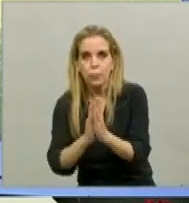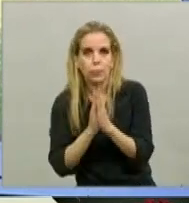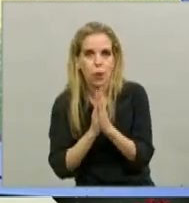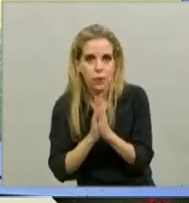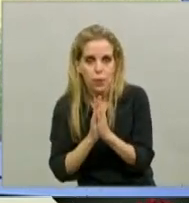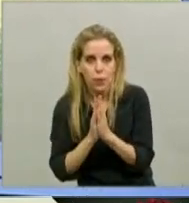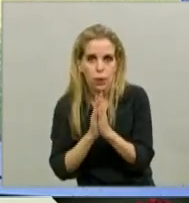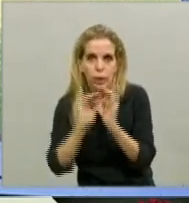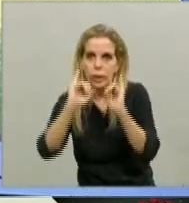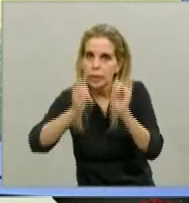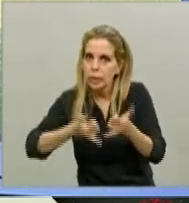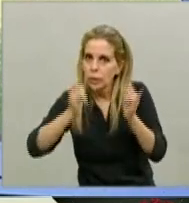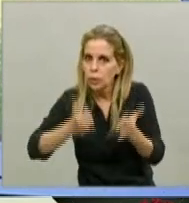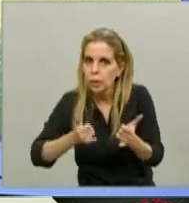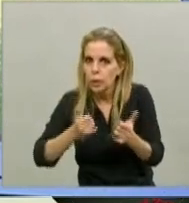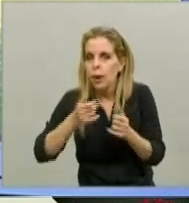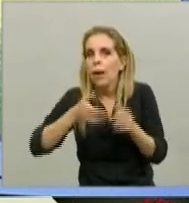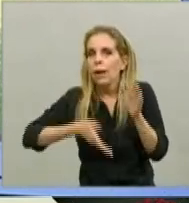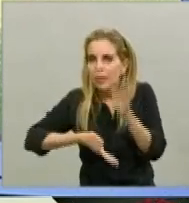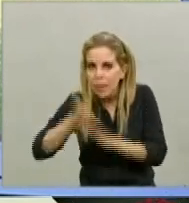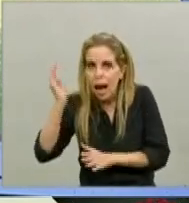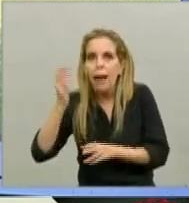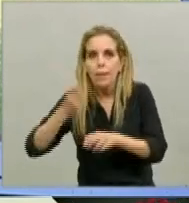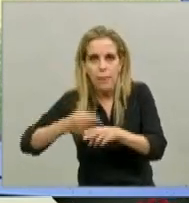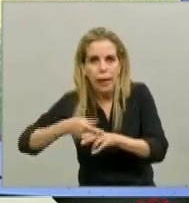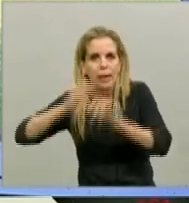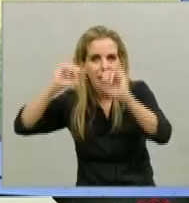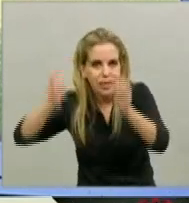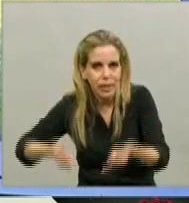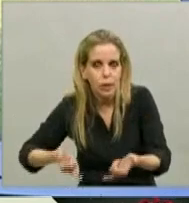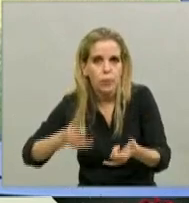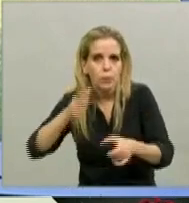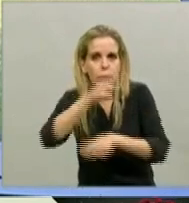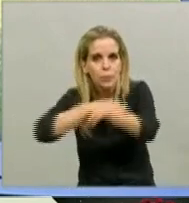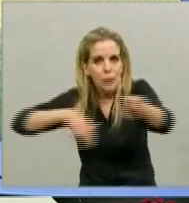mantengan las distancias. El virus está